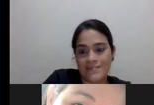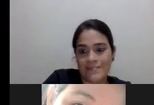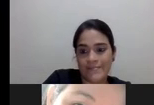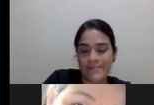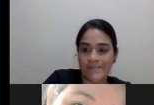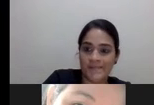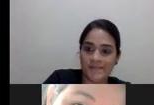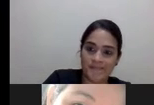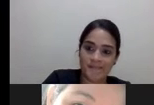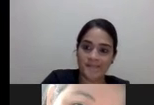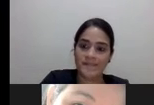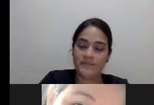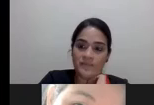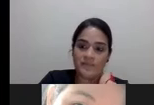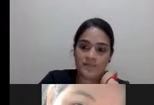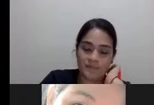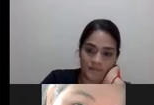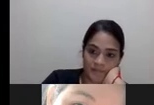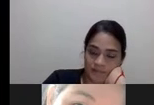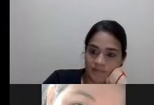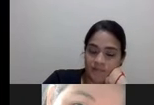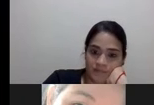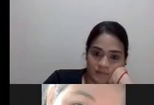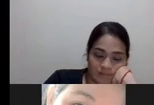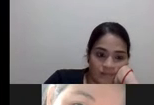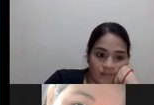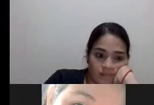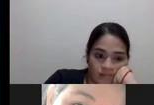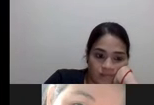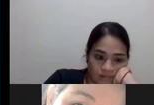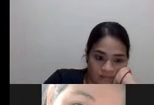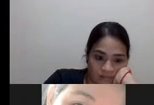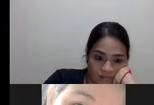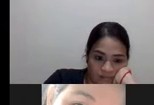¿Me dijo algo? Sí, Prigo, pero es difícil de lograr, pero no imposible.